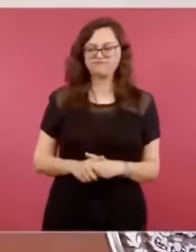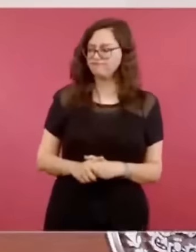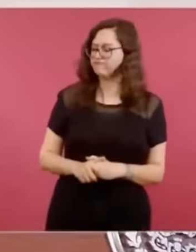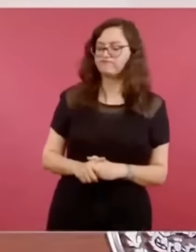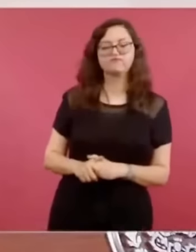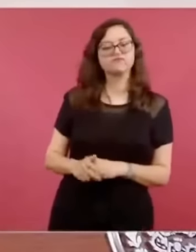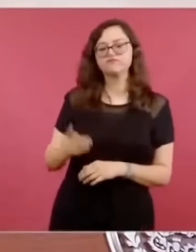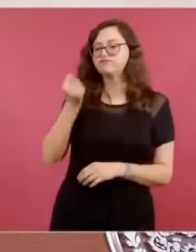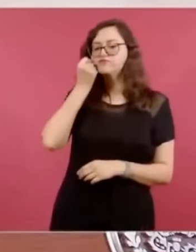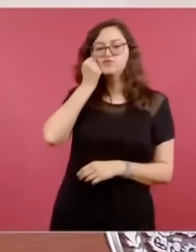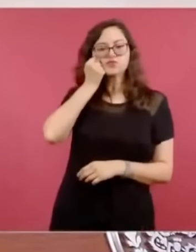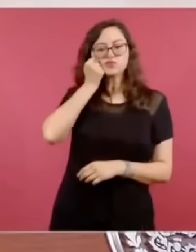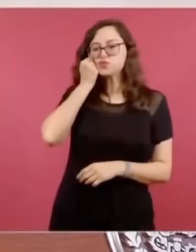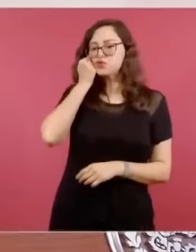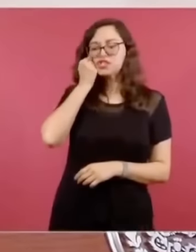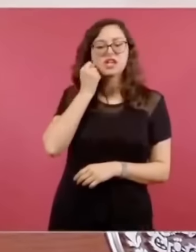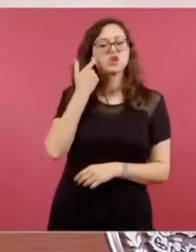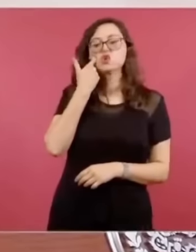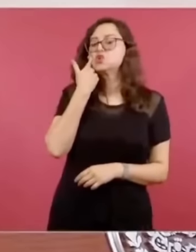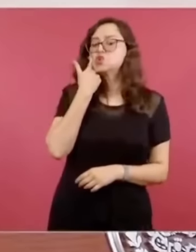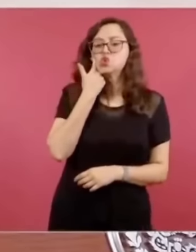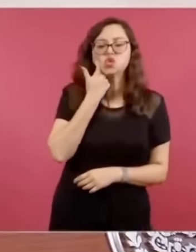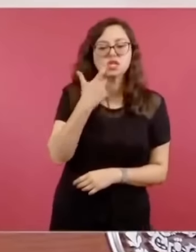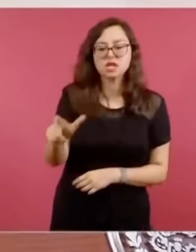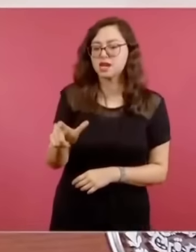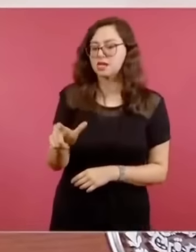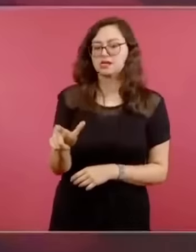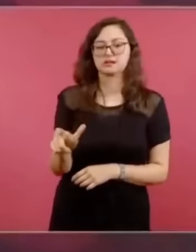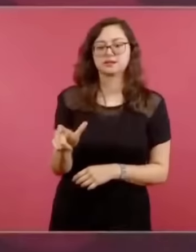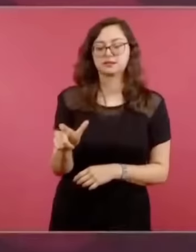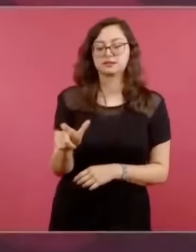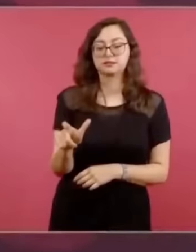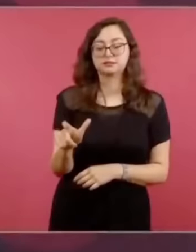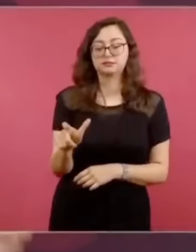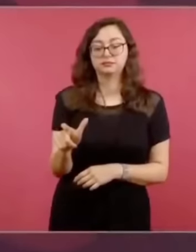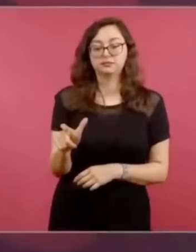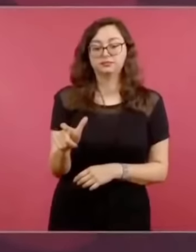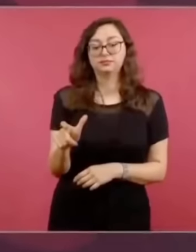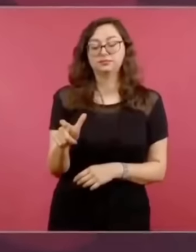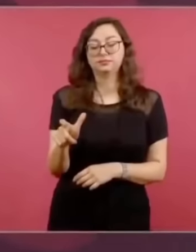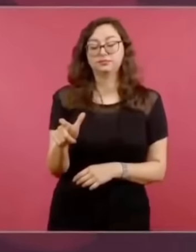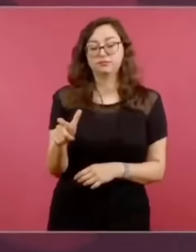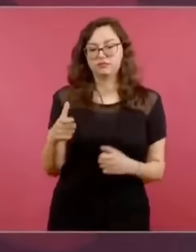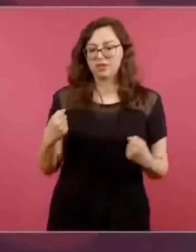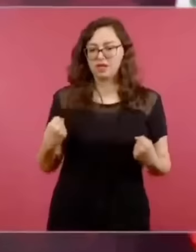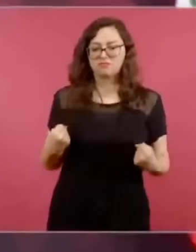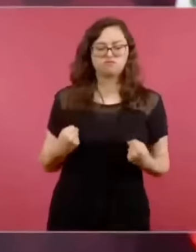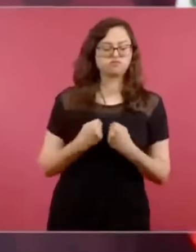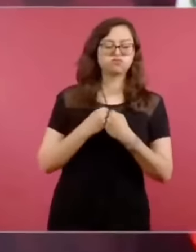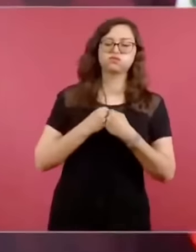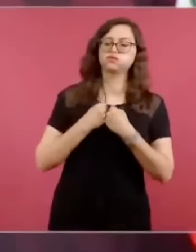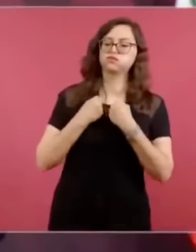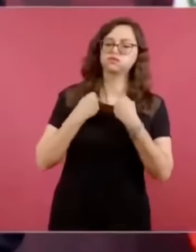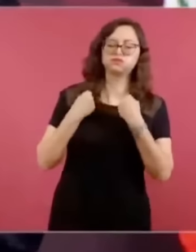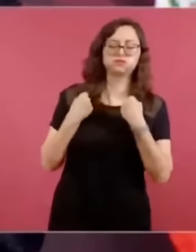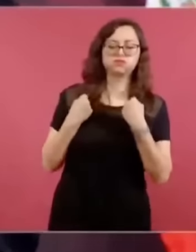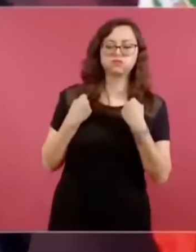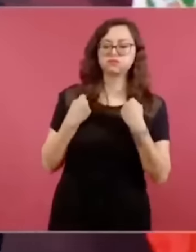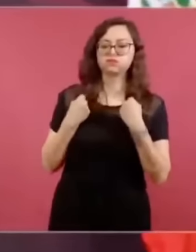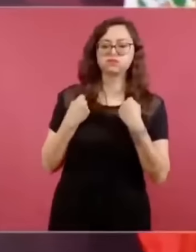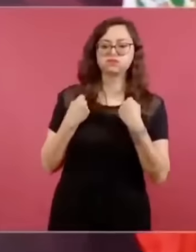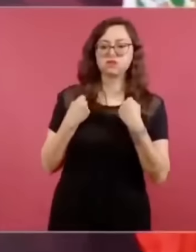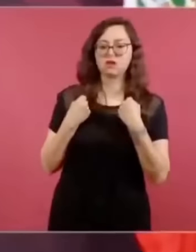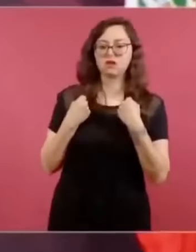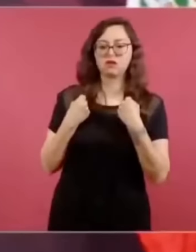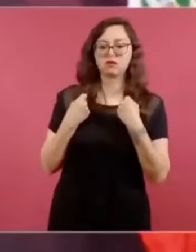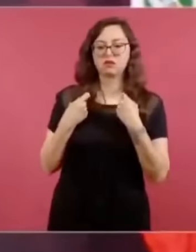de